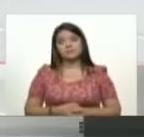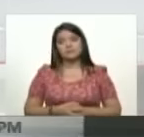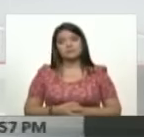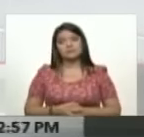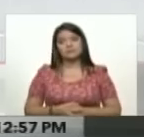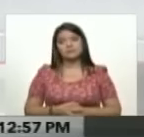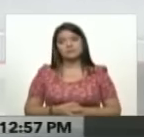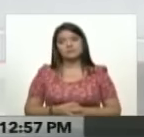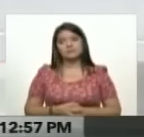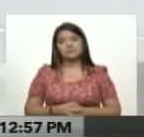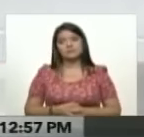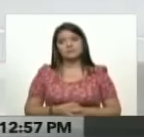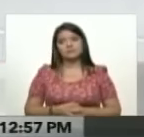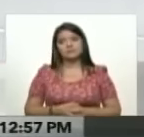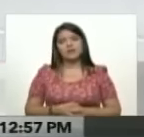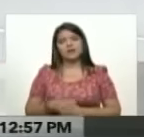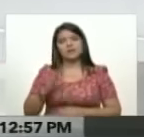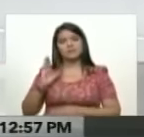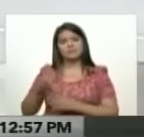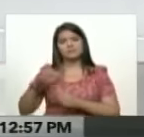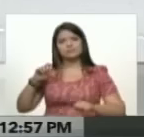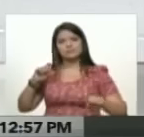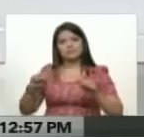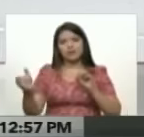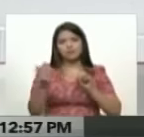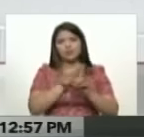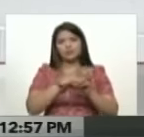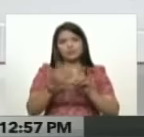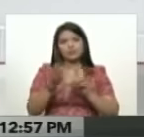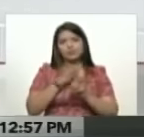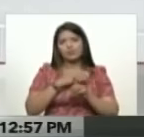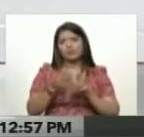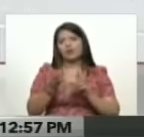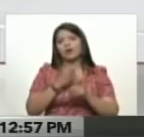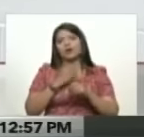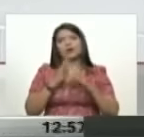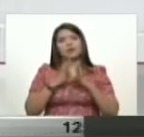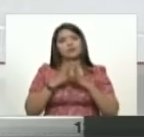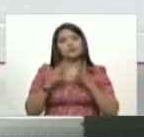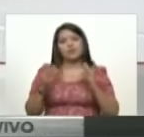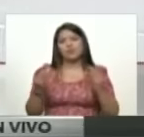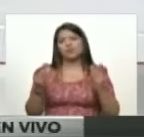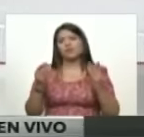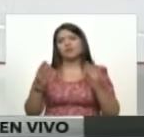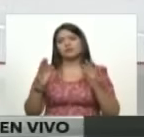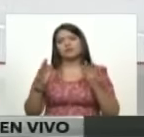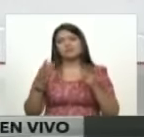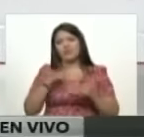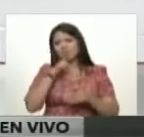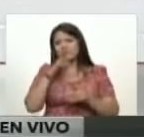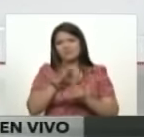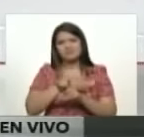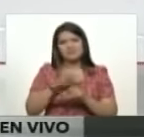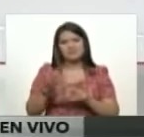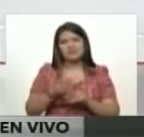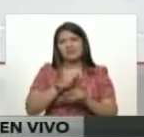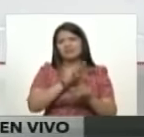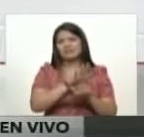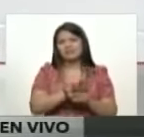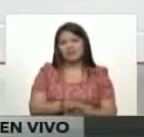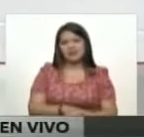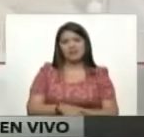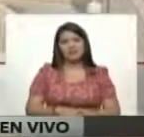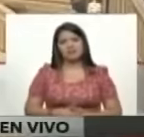y Prevenir y Sancionar y Torturas a los Tratos Crueles y Humanos y